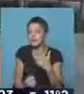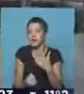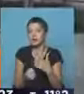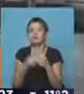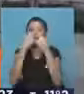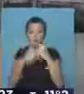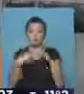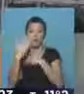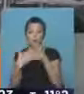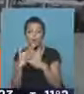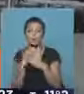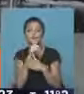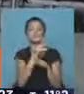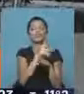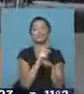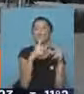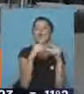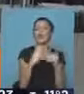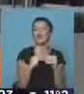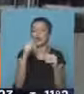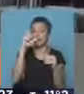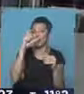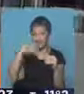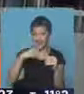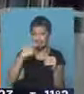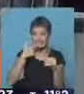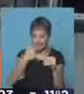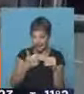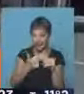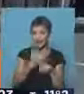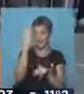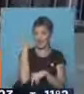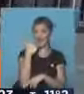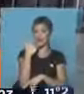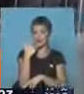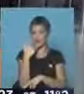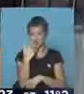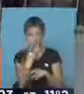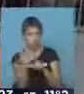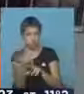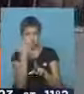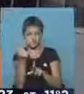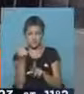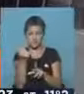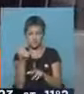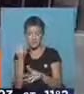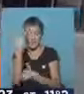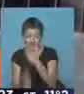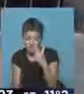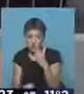el código que le robaron a la NSA, que apareció en abril, y se les escapó. Digo, la posibilidad es